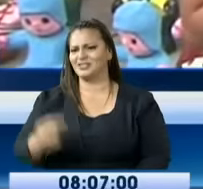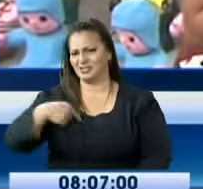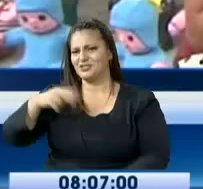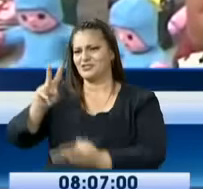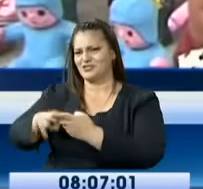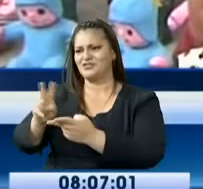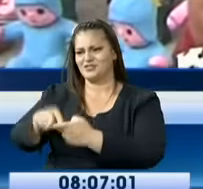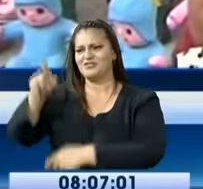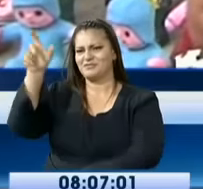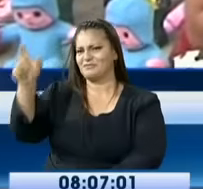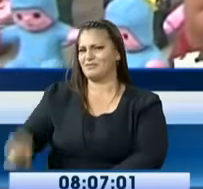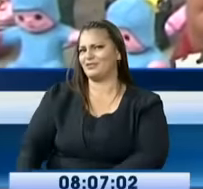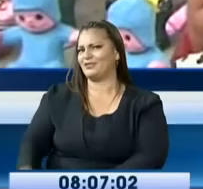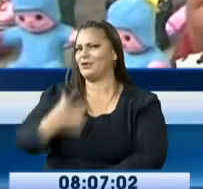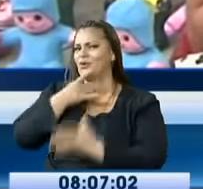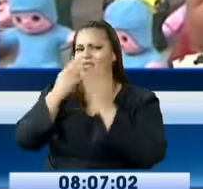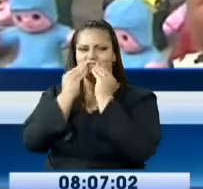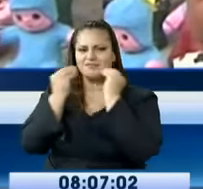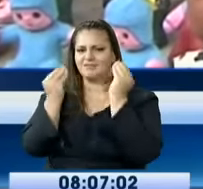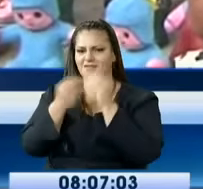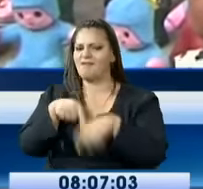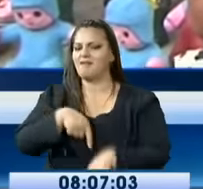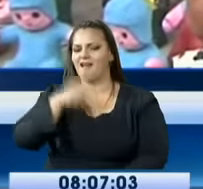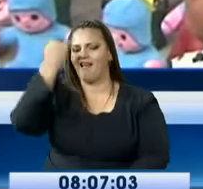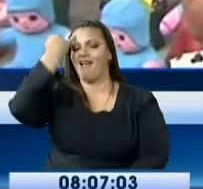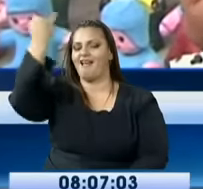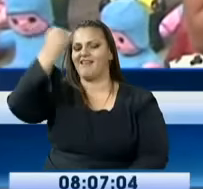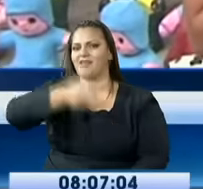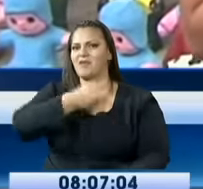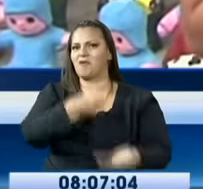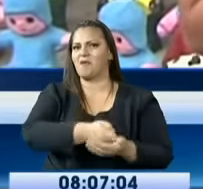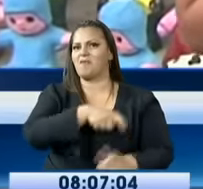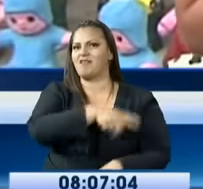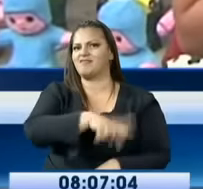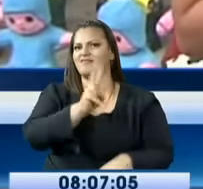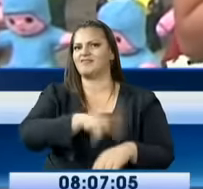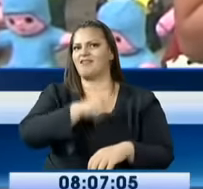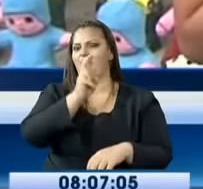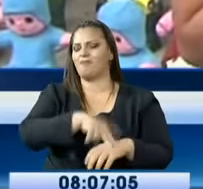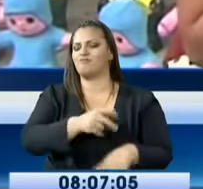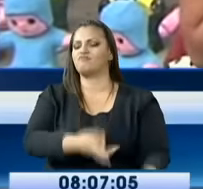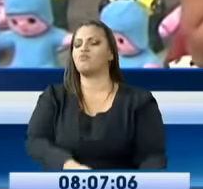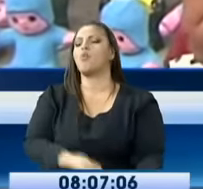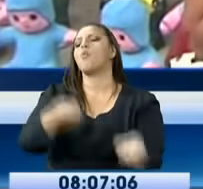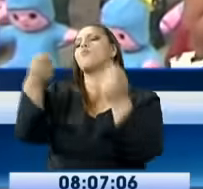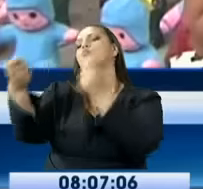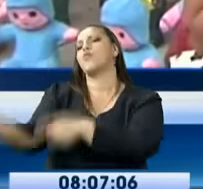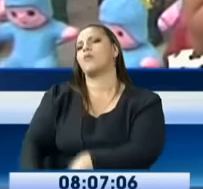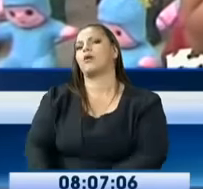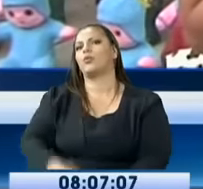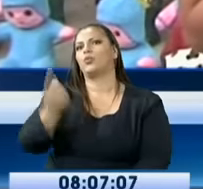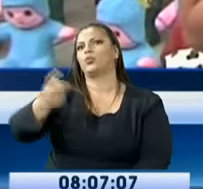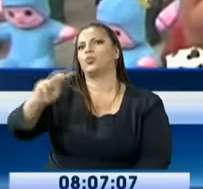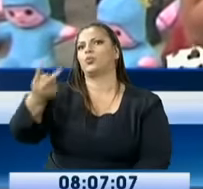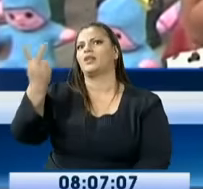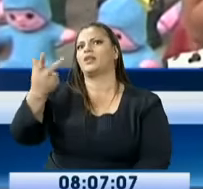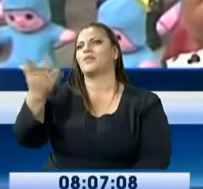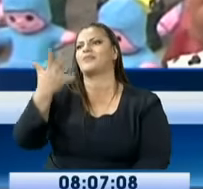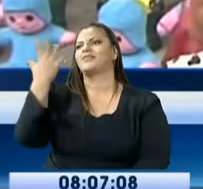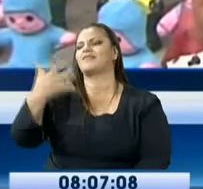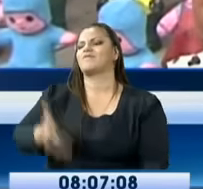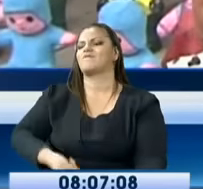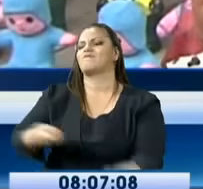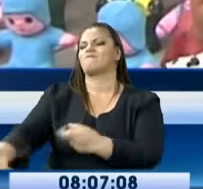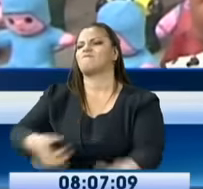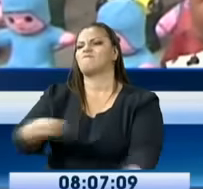Se los voy a dejar hecho pilito al pie de la puerta. Que le va muy bien. No solamente hay para la vecina, también hay para el vecino.